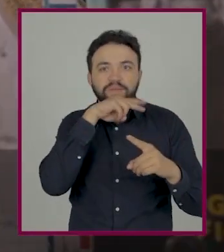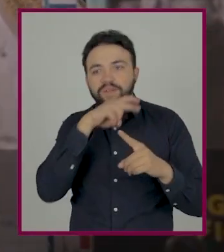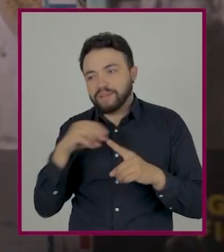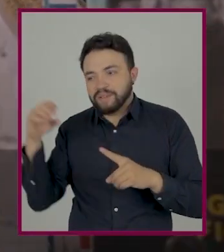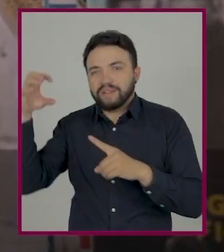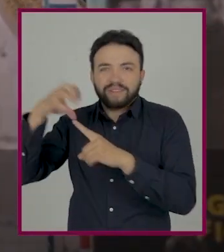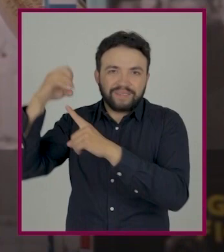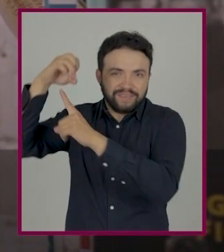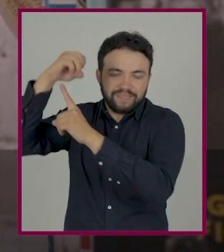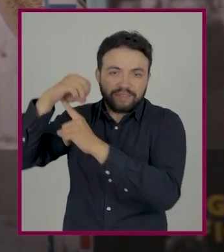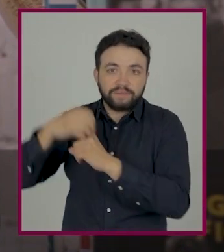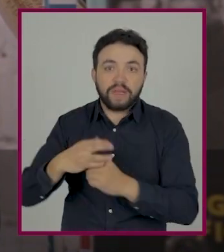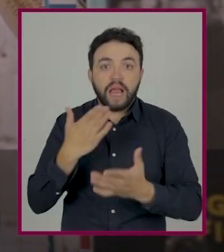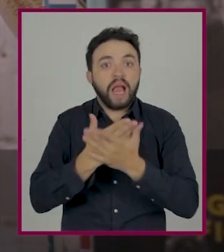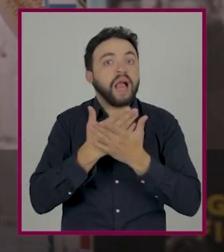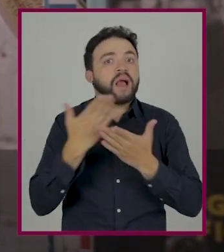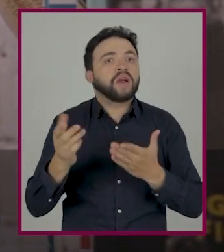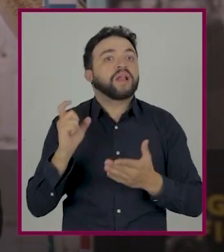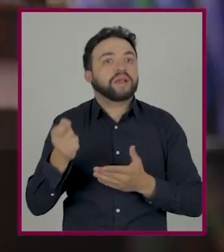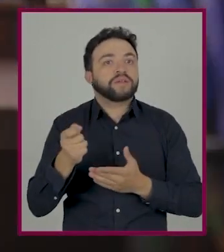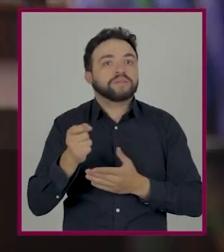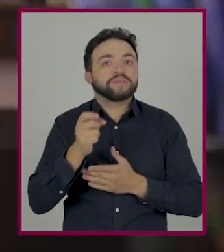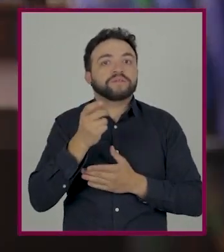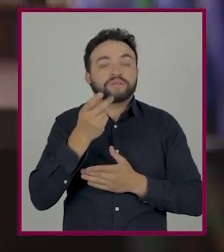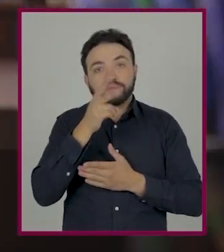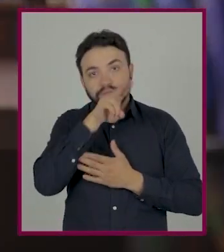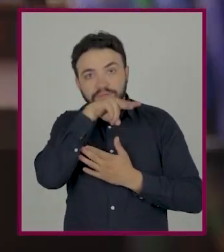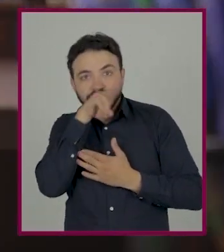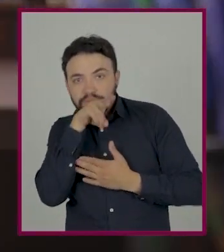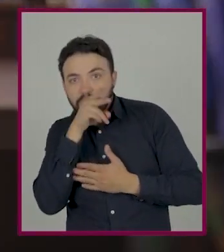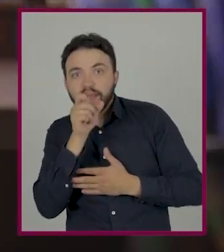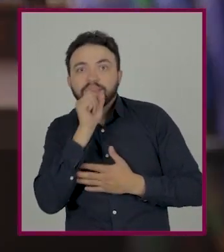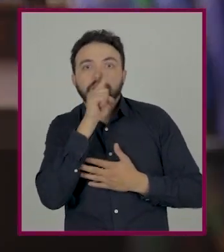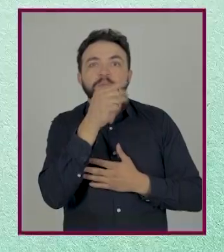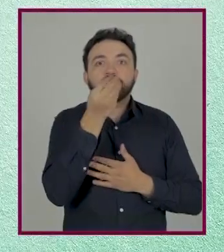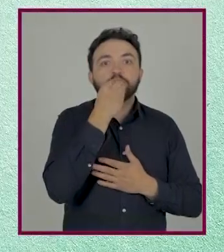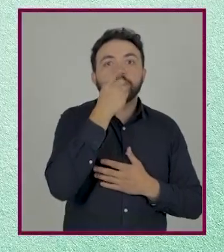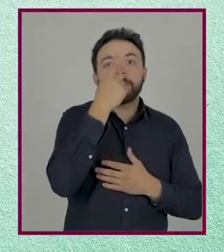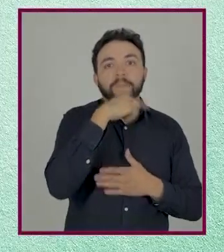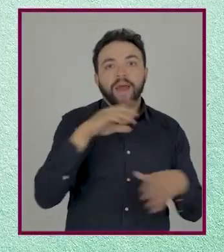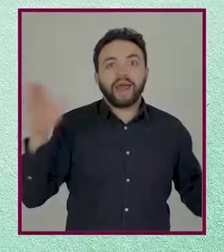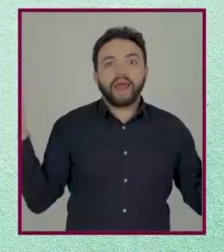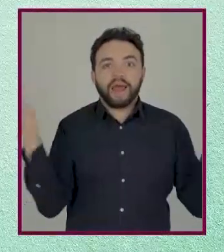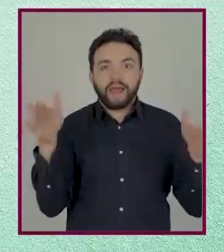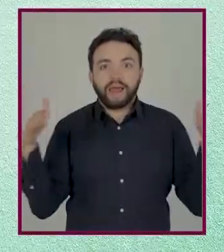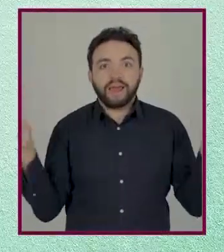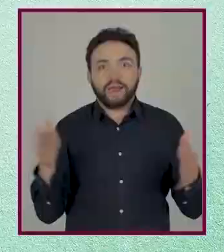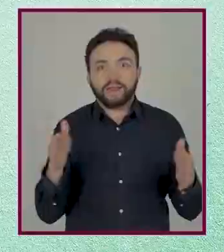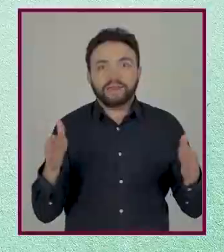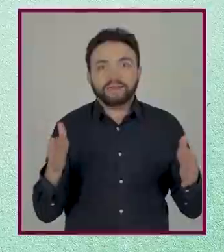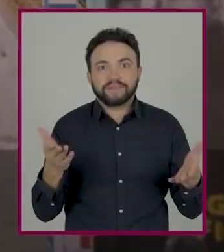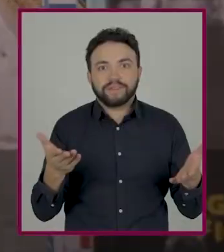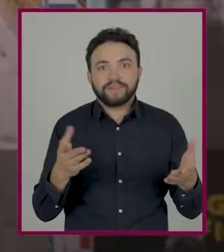y eso es como los esquemas. Hasta ahí sí, pero ahora suma que las serpientes también son comida para el águila.